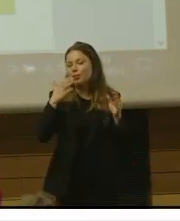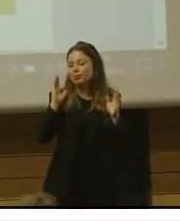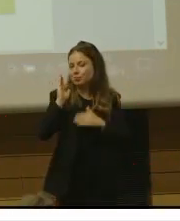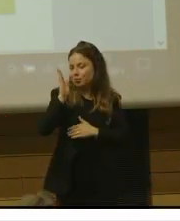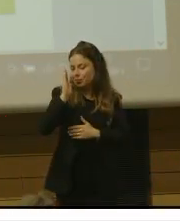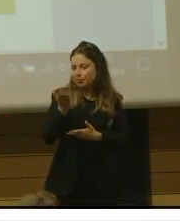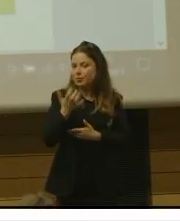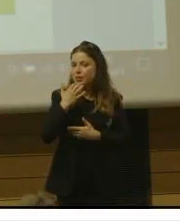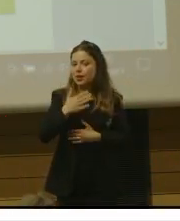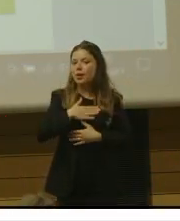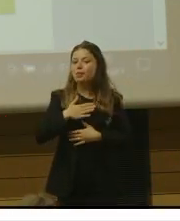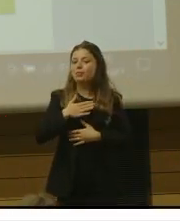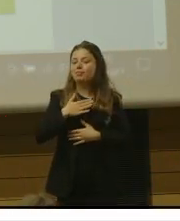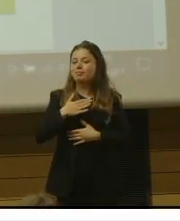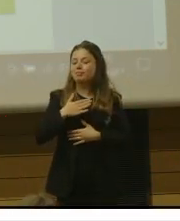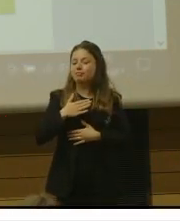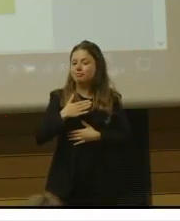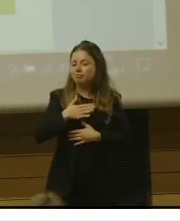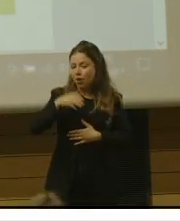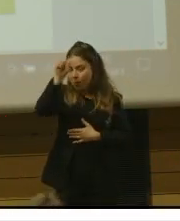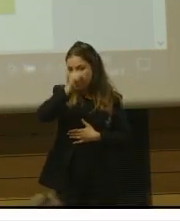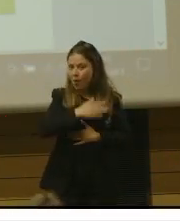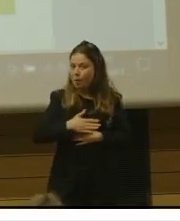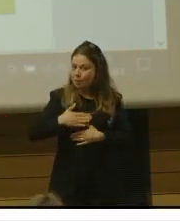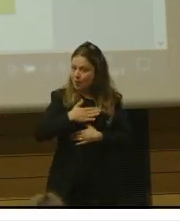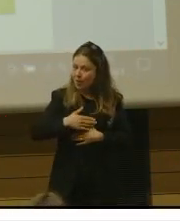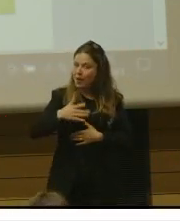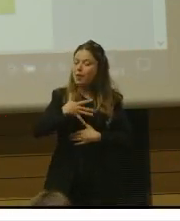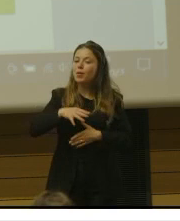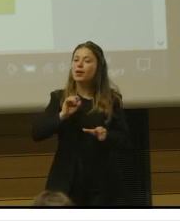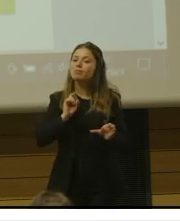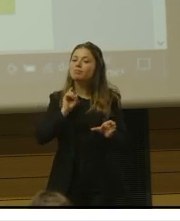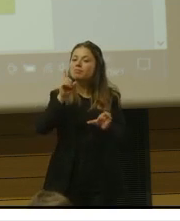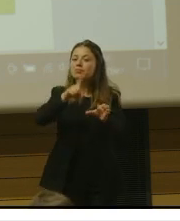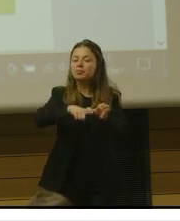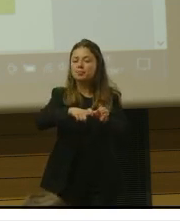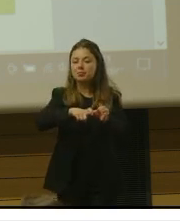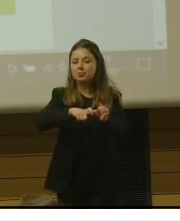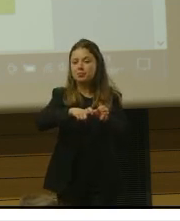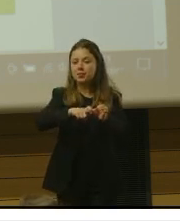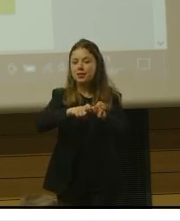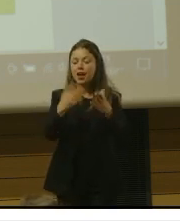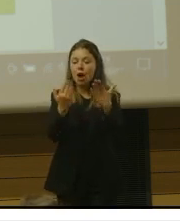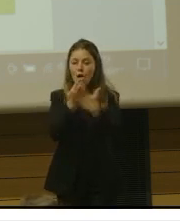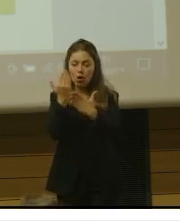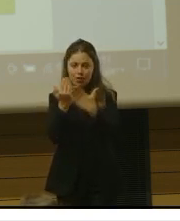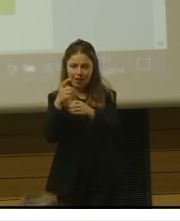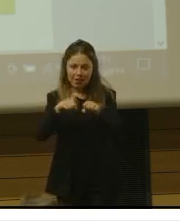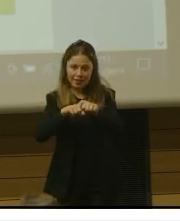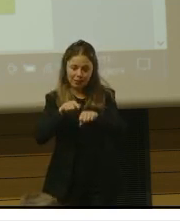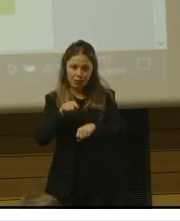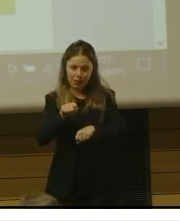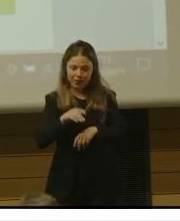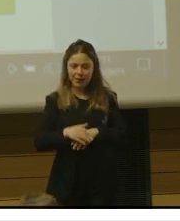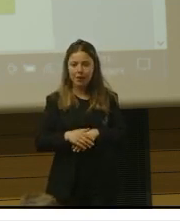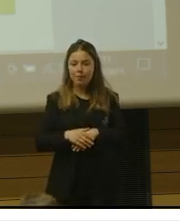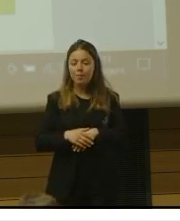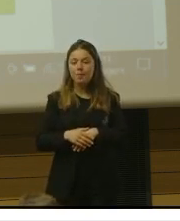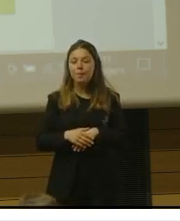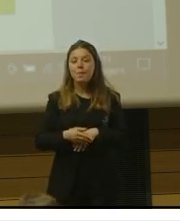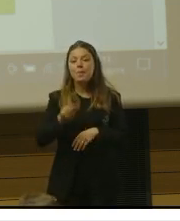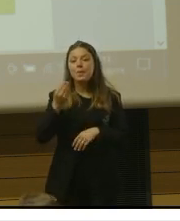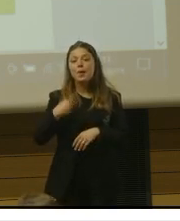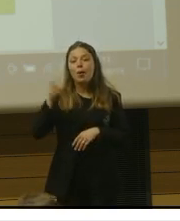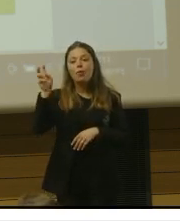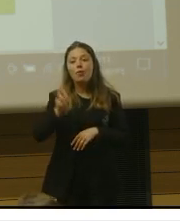bueno, por nuestra parte pues, es un placer, ¿no?, poder participar en este tipo de jornadas. Como comentaban, vengo